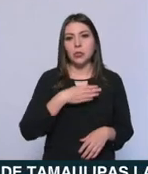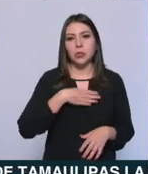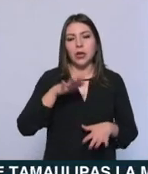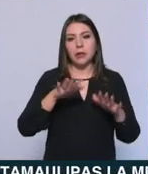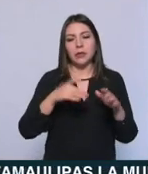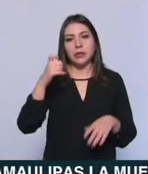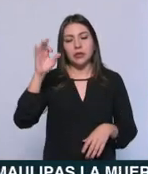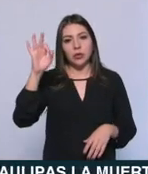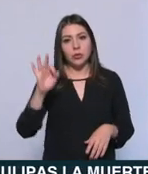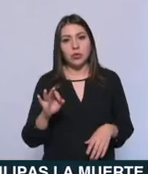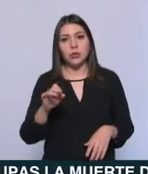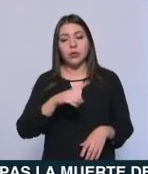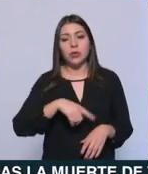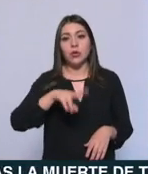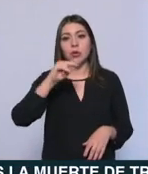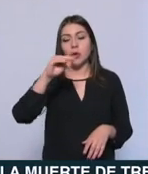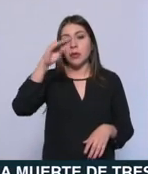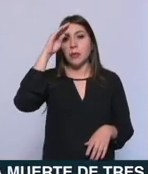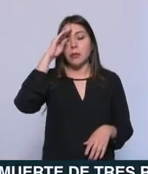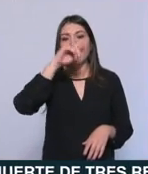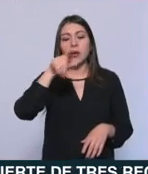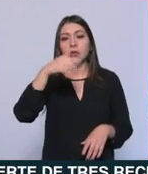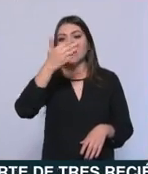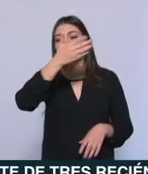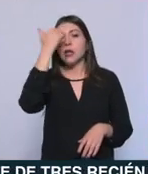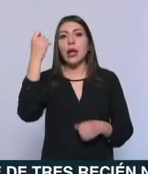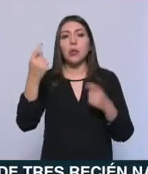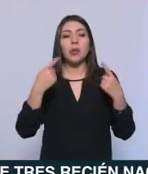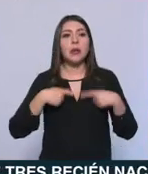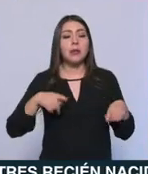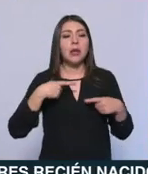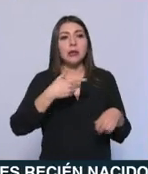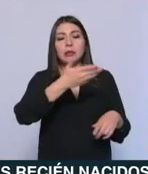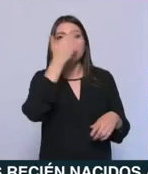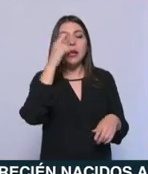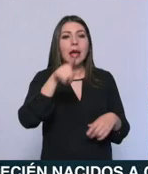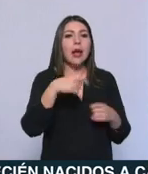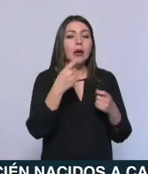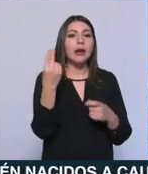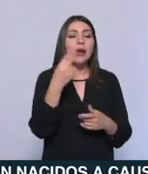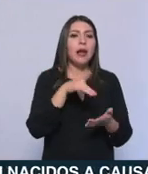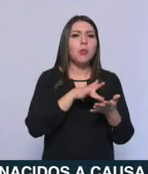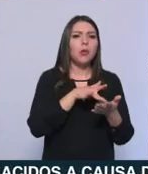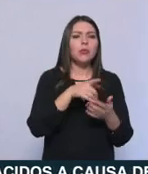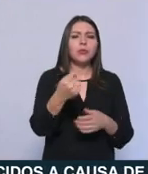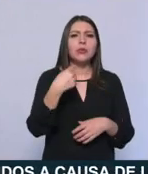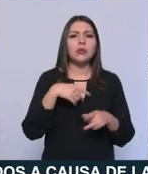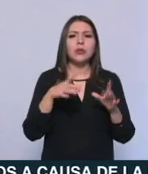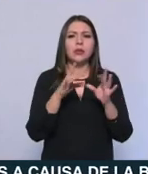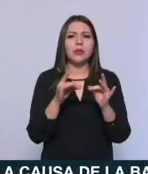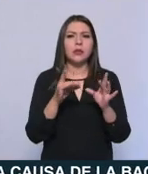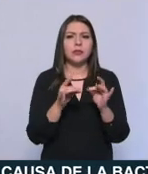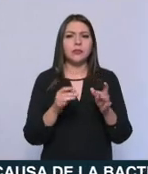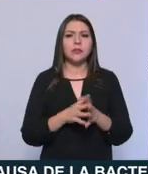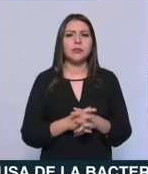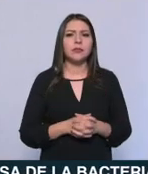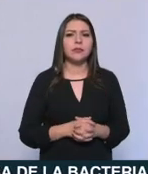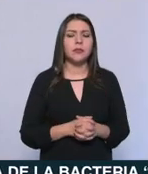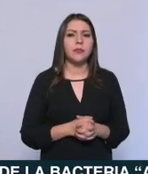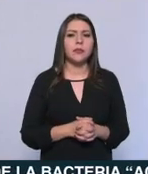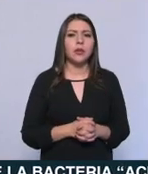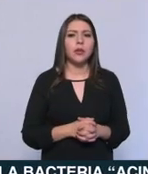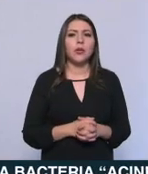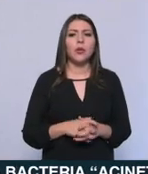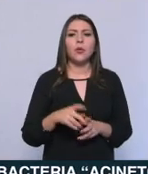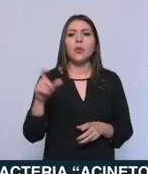Pedro, y para que no vayan a tomar desprevenidos a las personas que se pueden ver beneficiadas, díganos qué hacen cuando